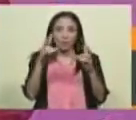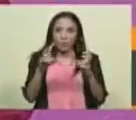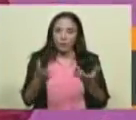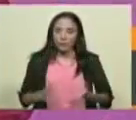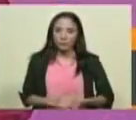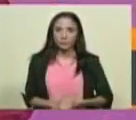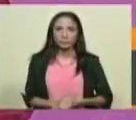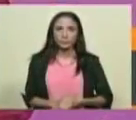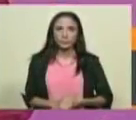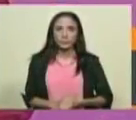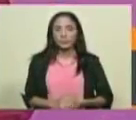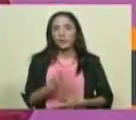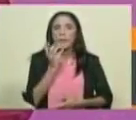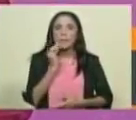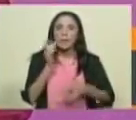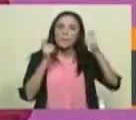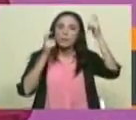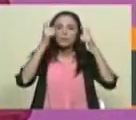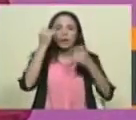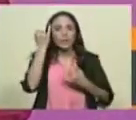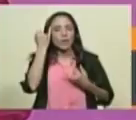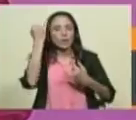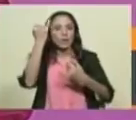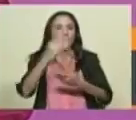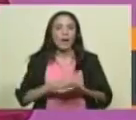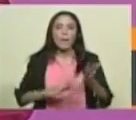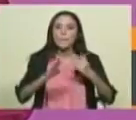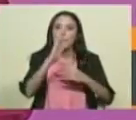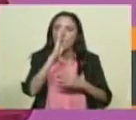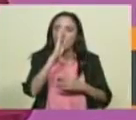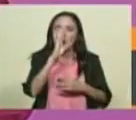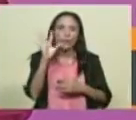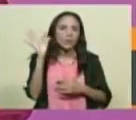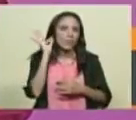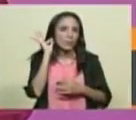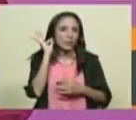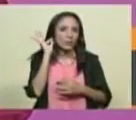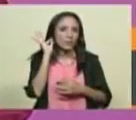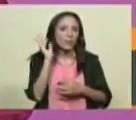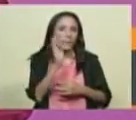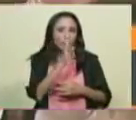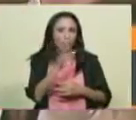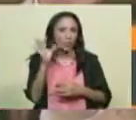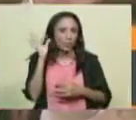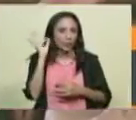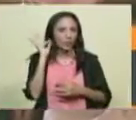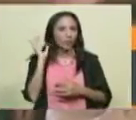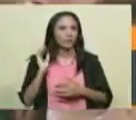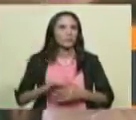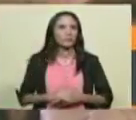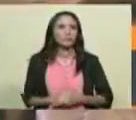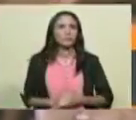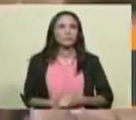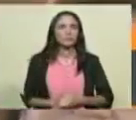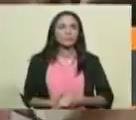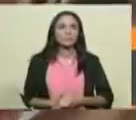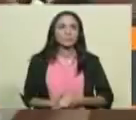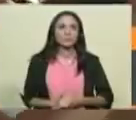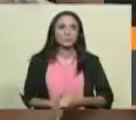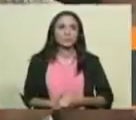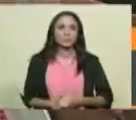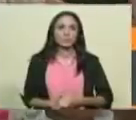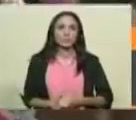el creador del Banco de la Mujer, que hay que retomar, reimpulsar y fortalecer. Fue